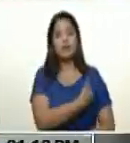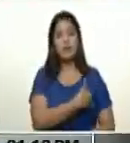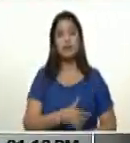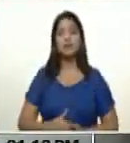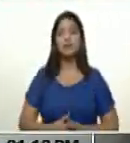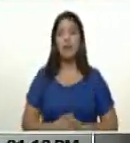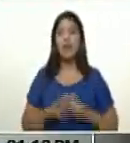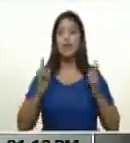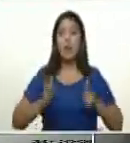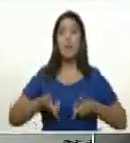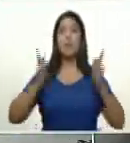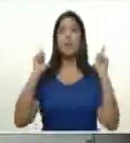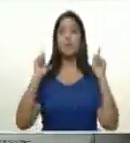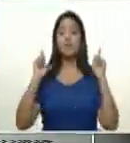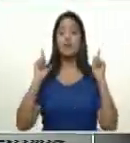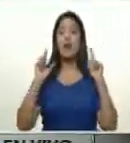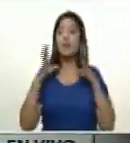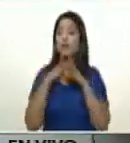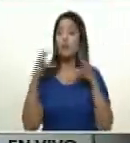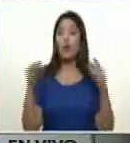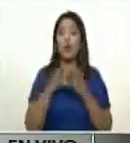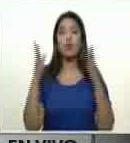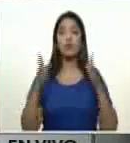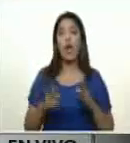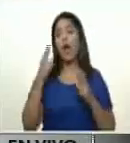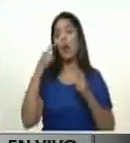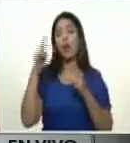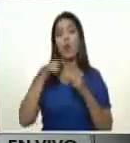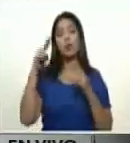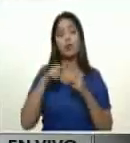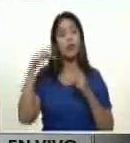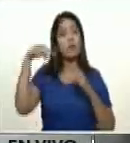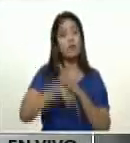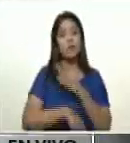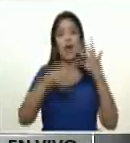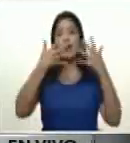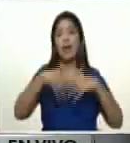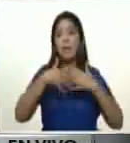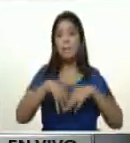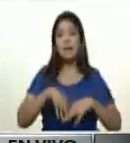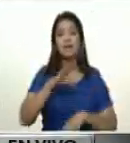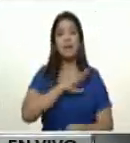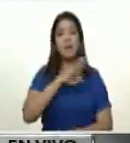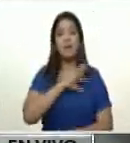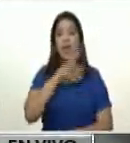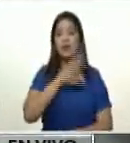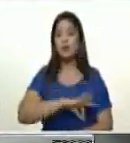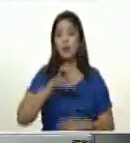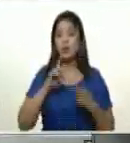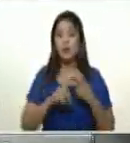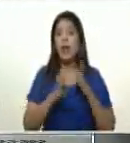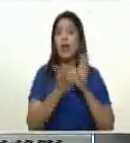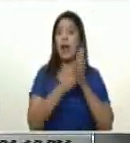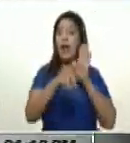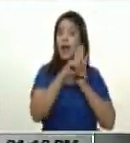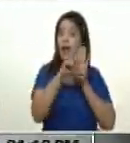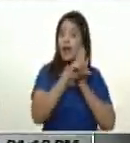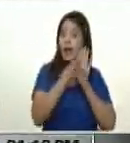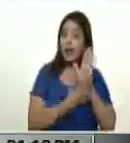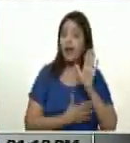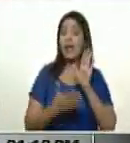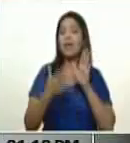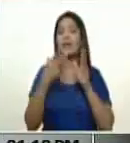que nos permitió ingresar a los estudiantes a conocer este tipo de empresas, lo que es una empresa de propiedad social, lo que establece la ley del sistema económico